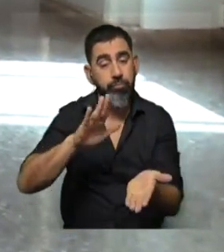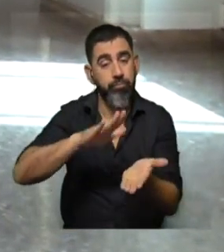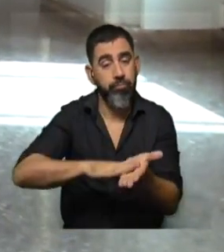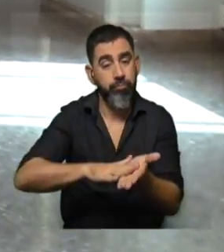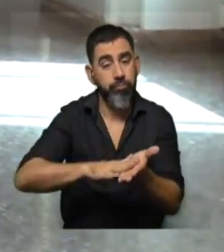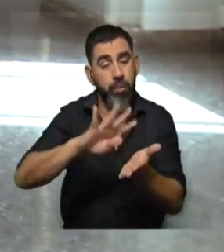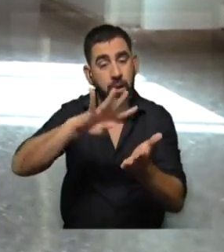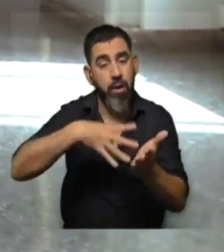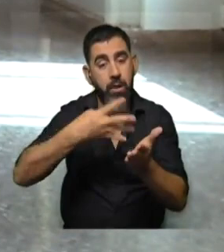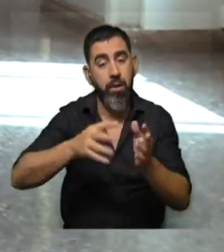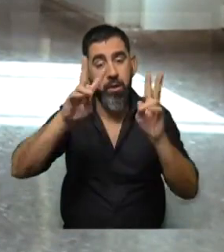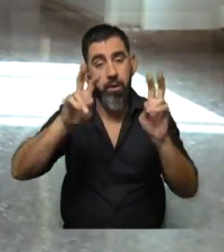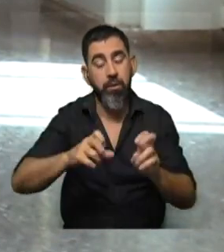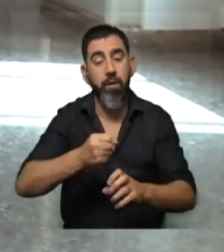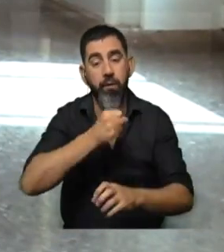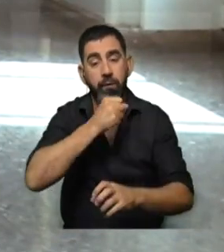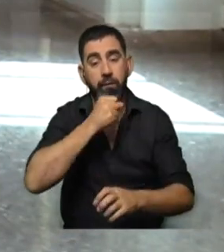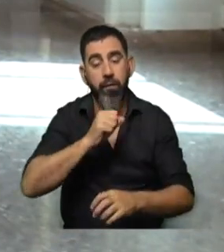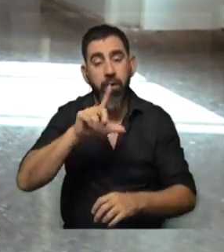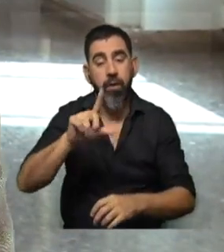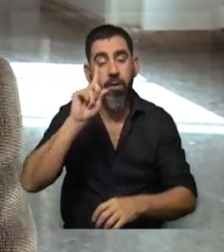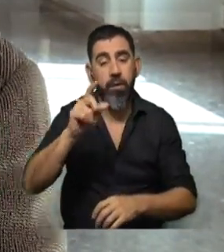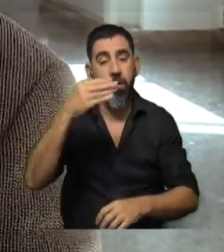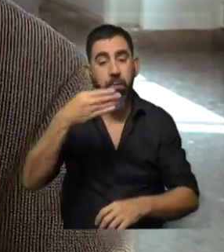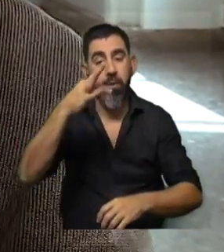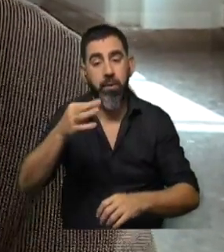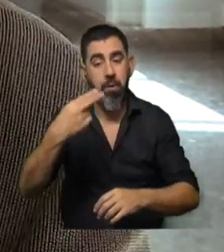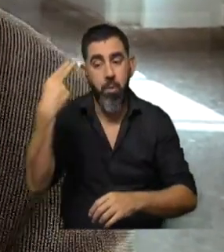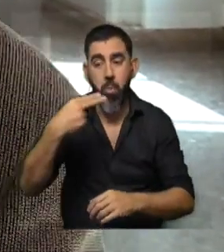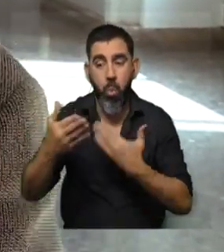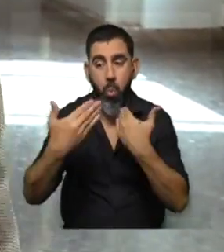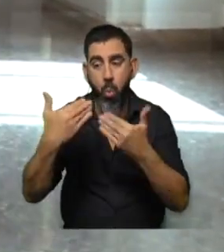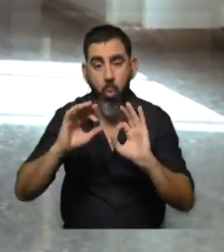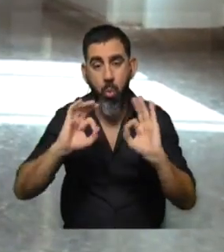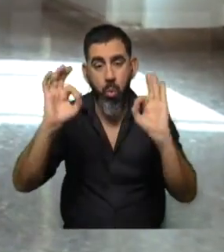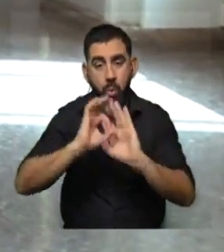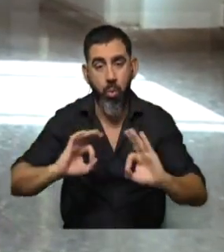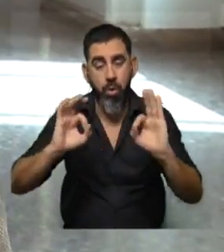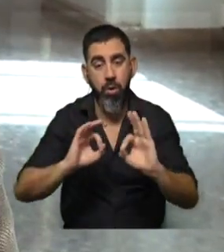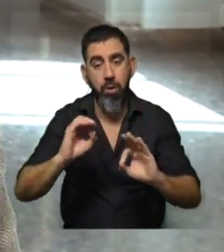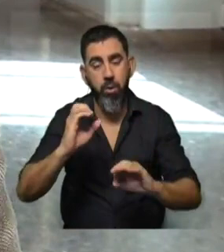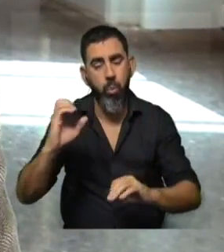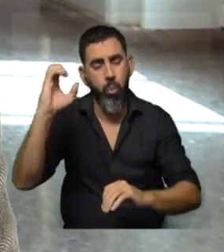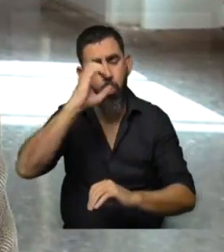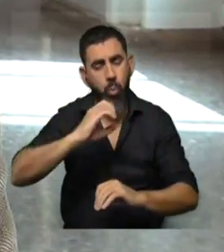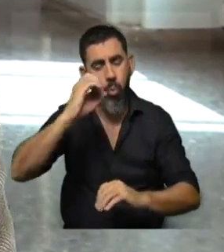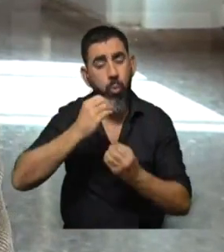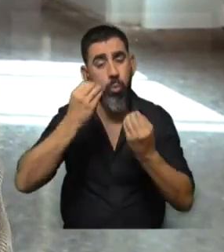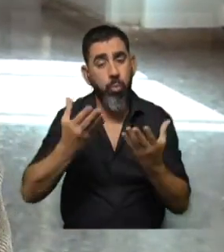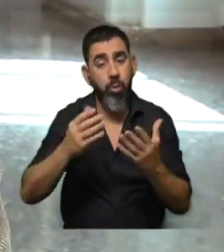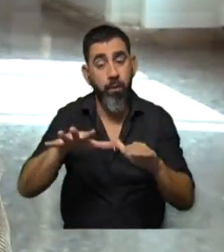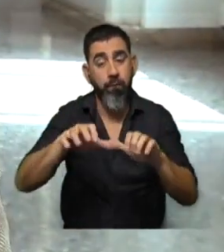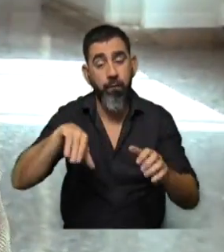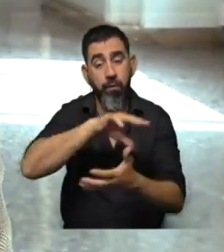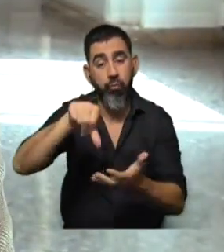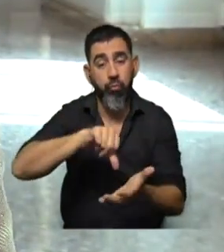y en agenda el tema de la vejez lgbt que es un tema que no se habla y que realmente es curioso este viviendo en una